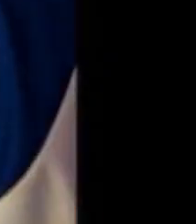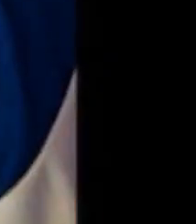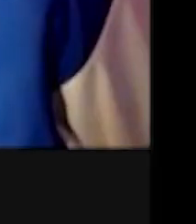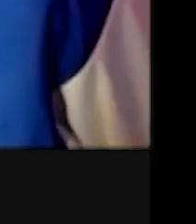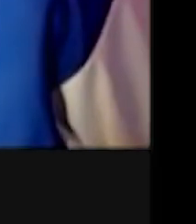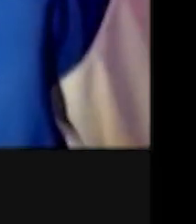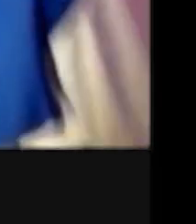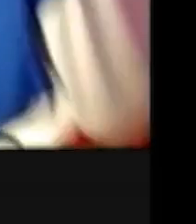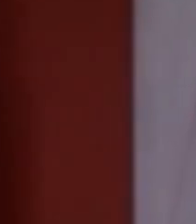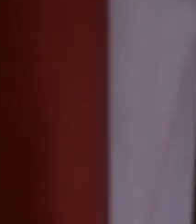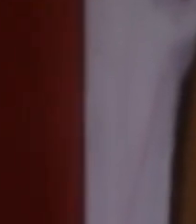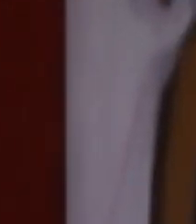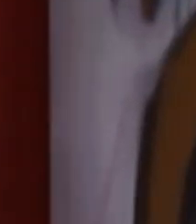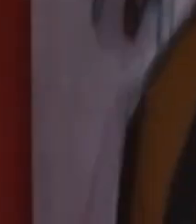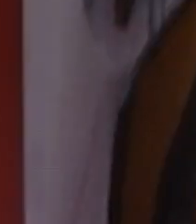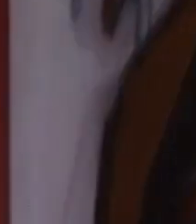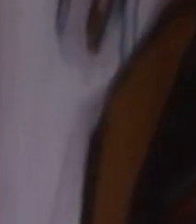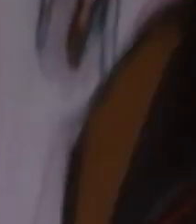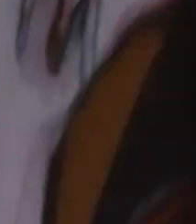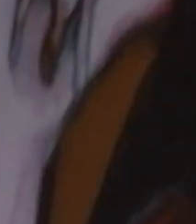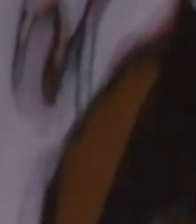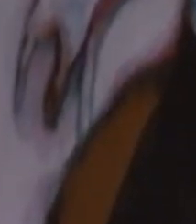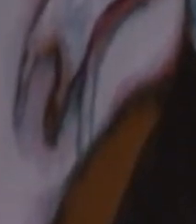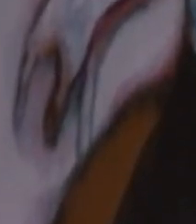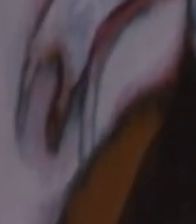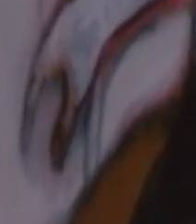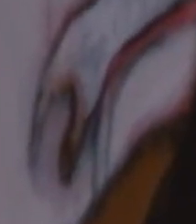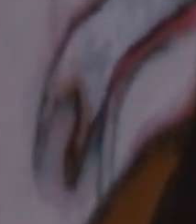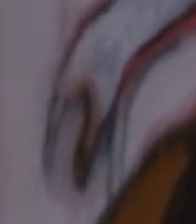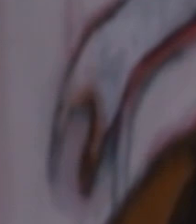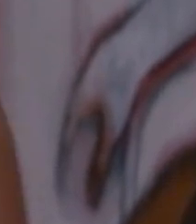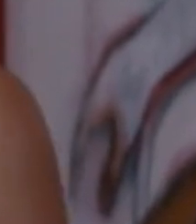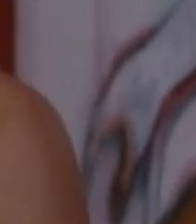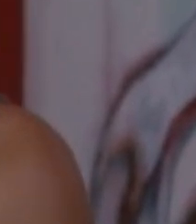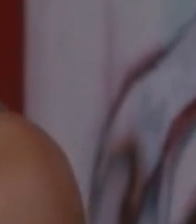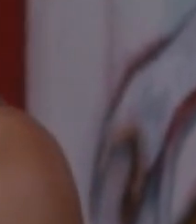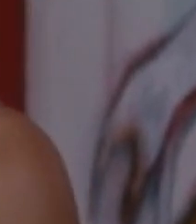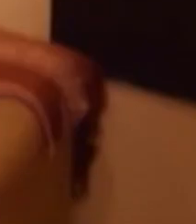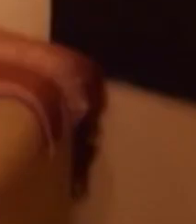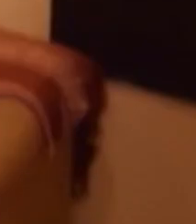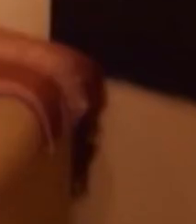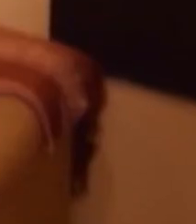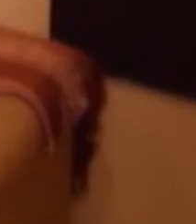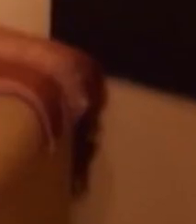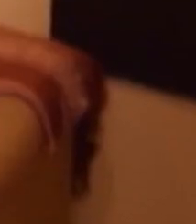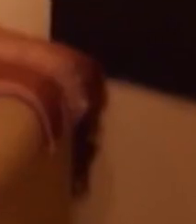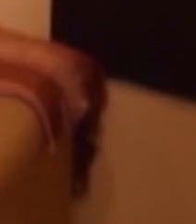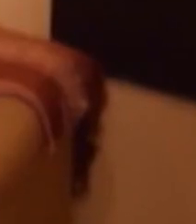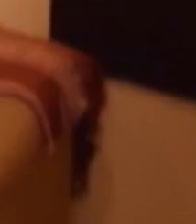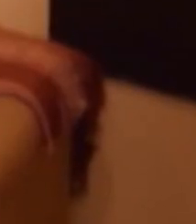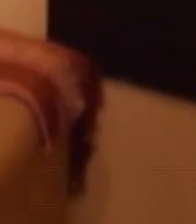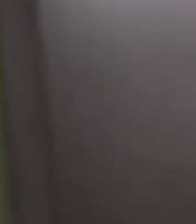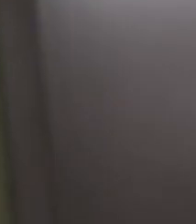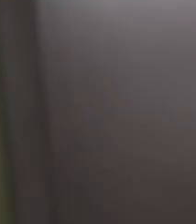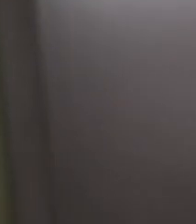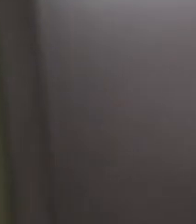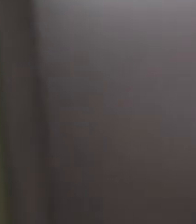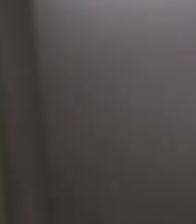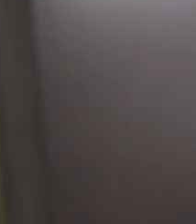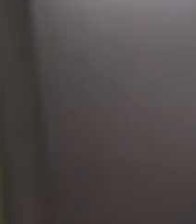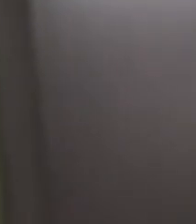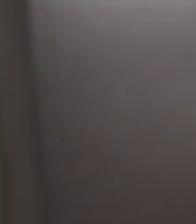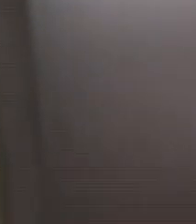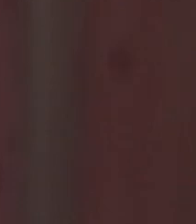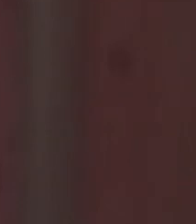te descubra? Que no estaban así como un jueguillo de esos que están... Quítalo. En Cine en Cortos, este